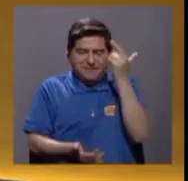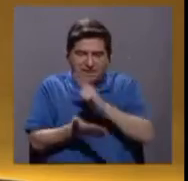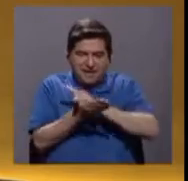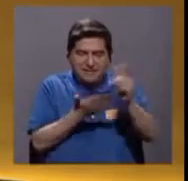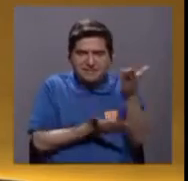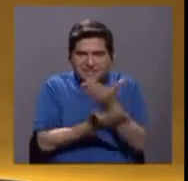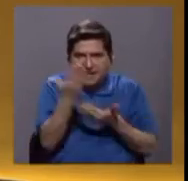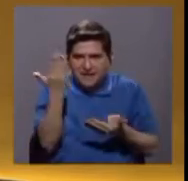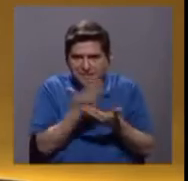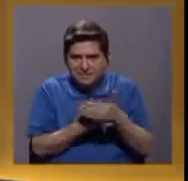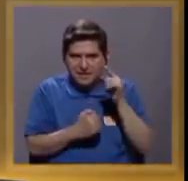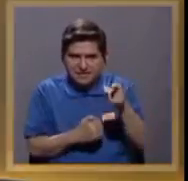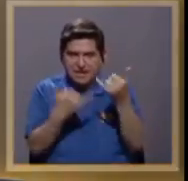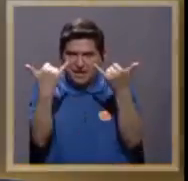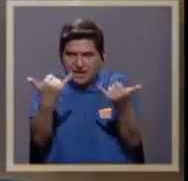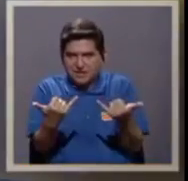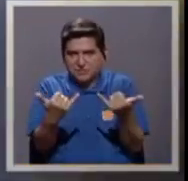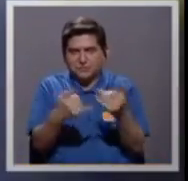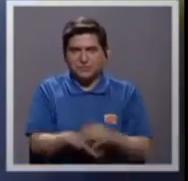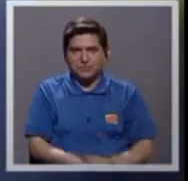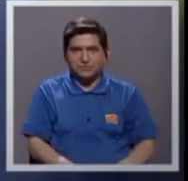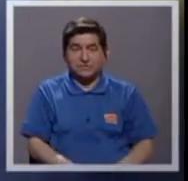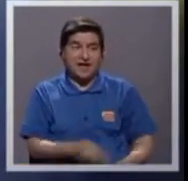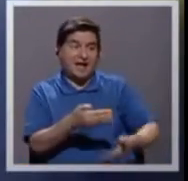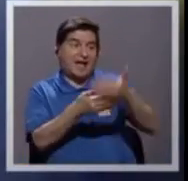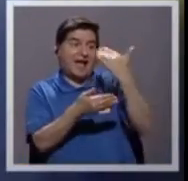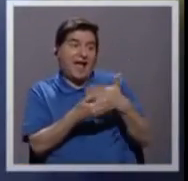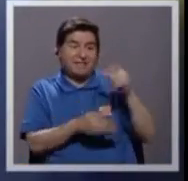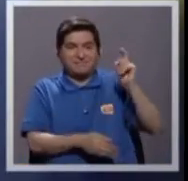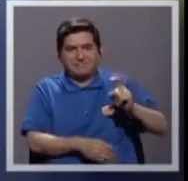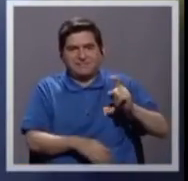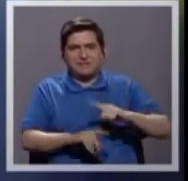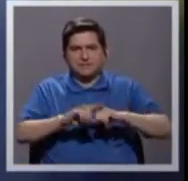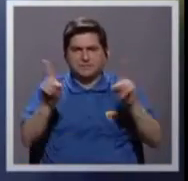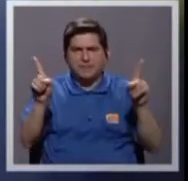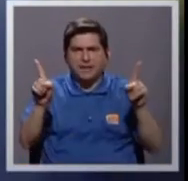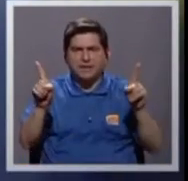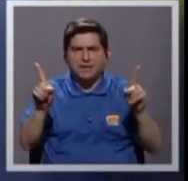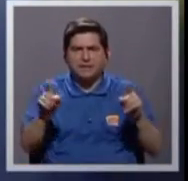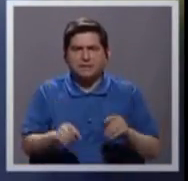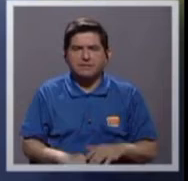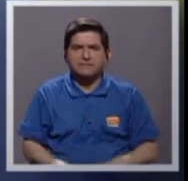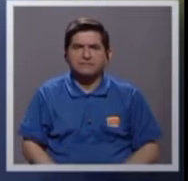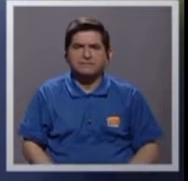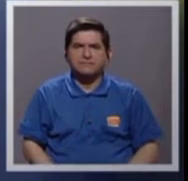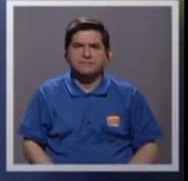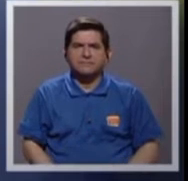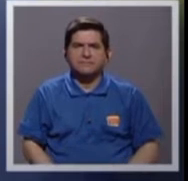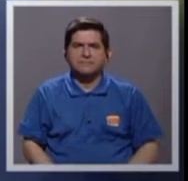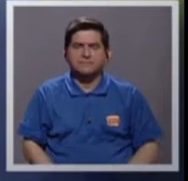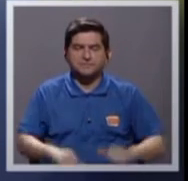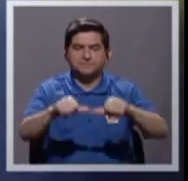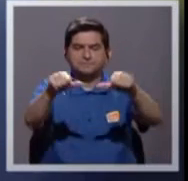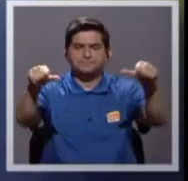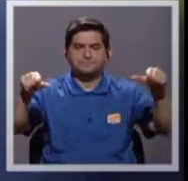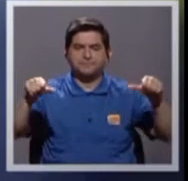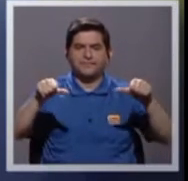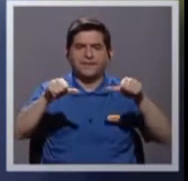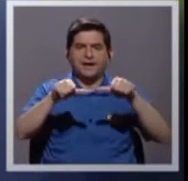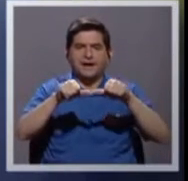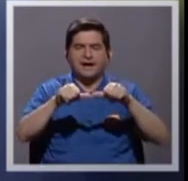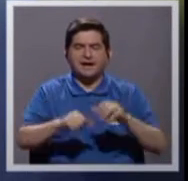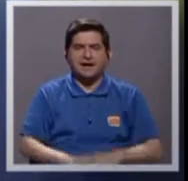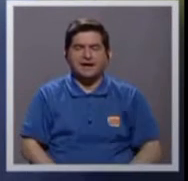manos, esa parte debió ser antes y no importa, pero el sector,